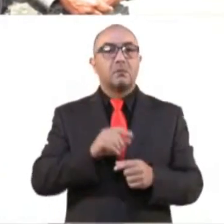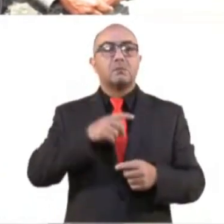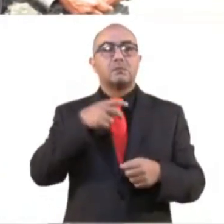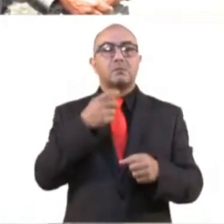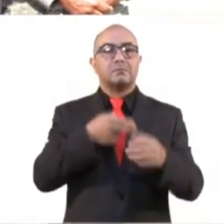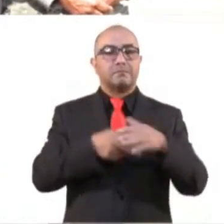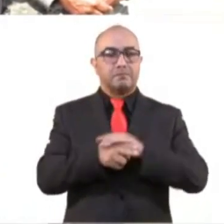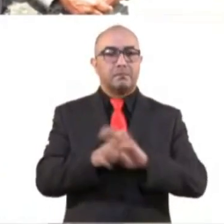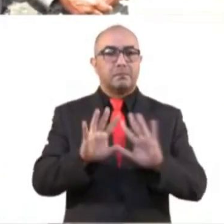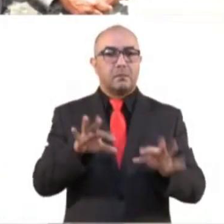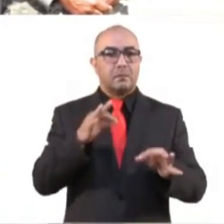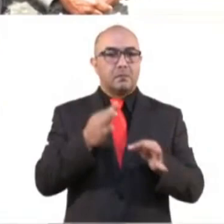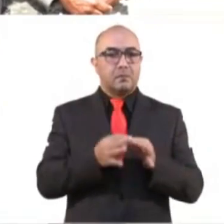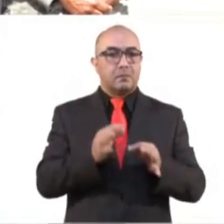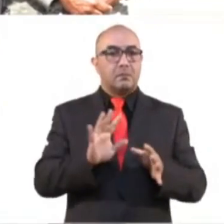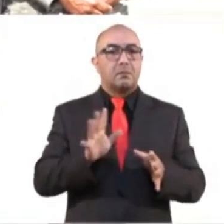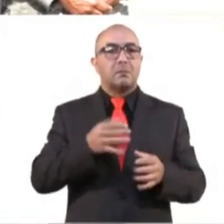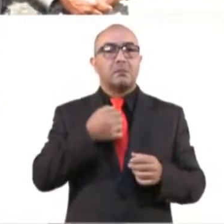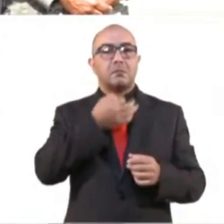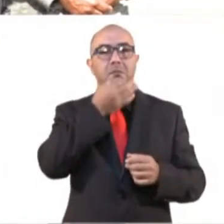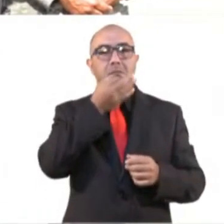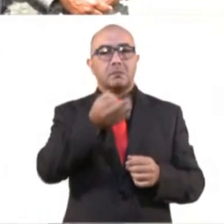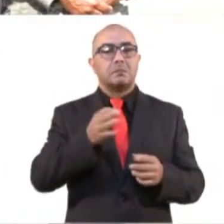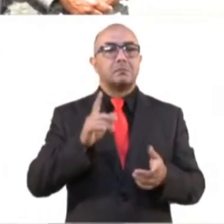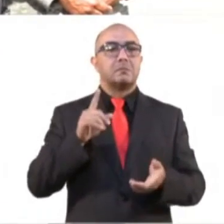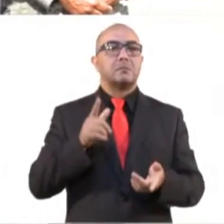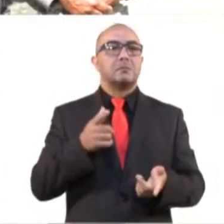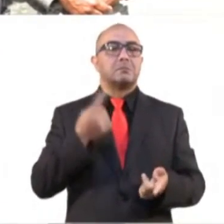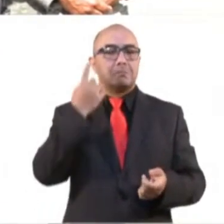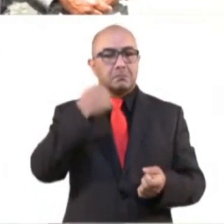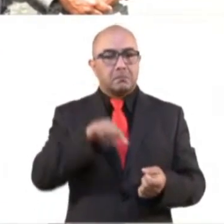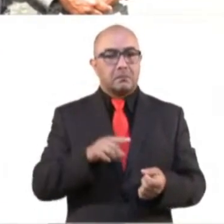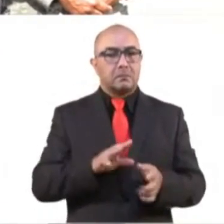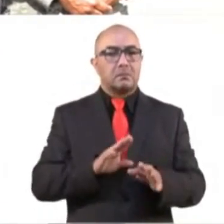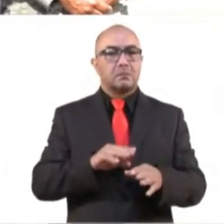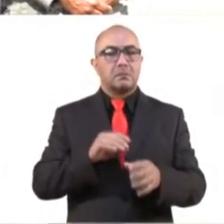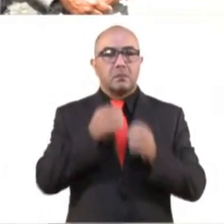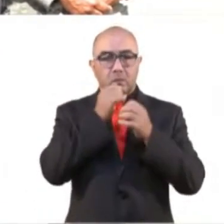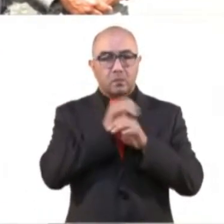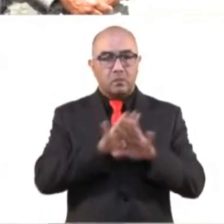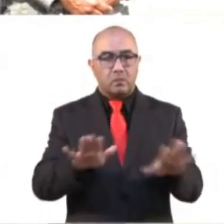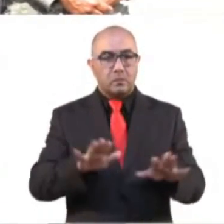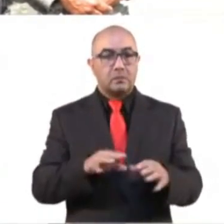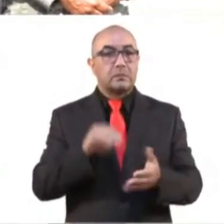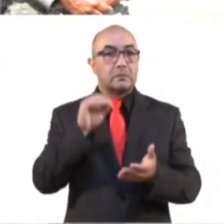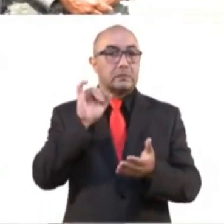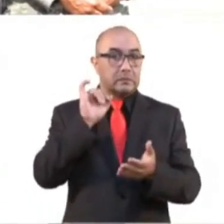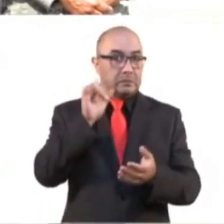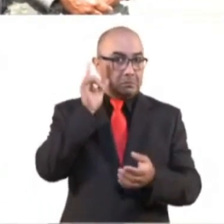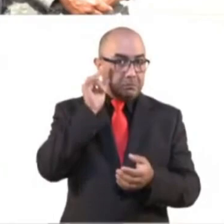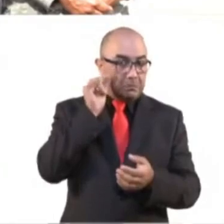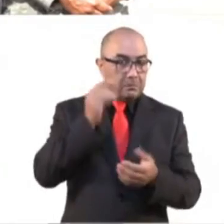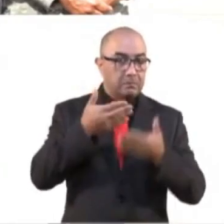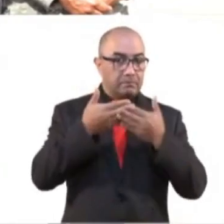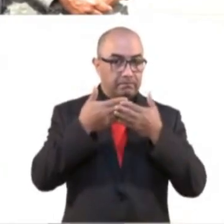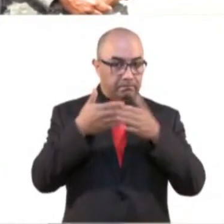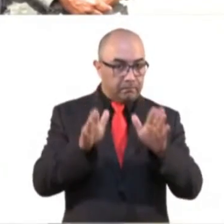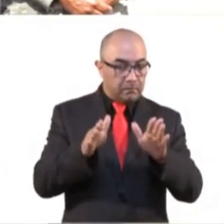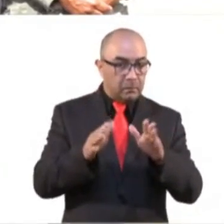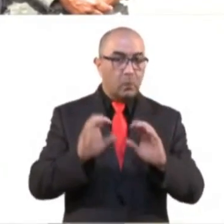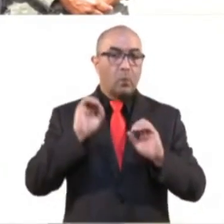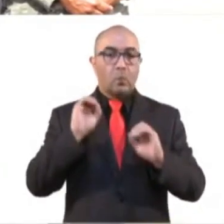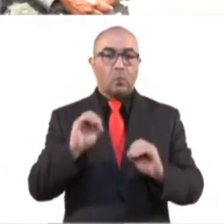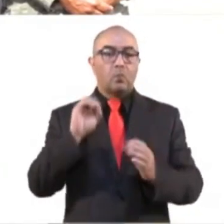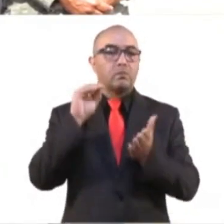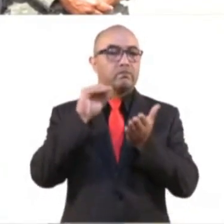metro de la Ciudad de México para poder eh darles información de si el día de mañana se restablece hasta